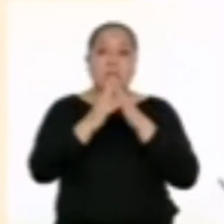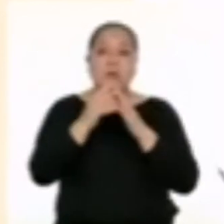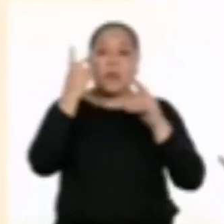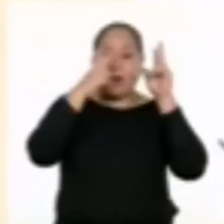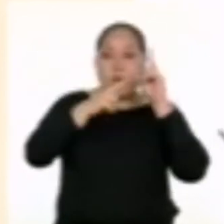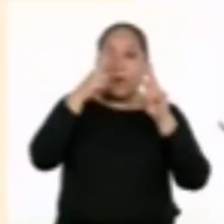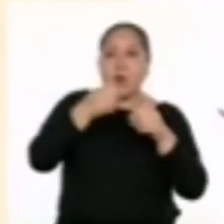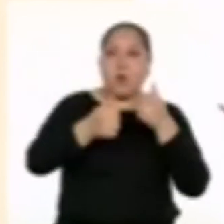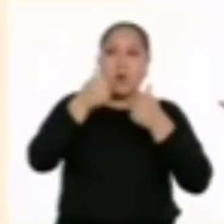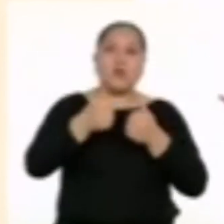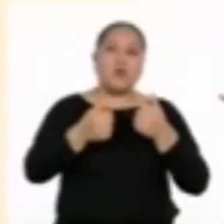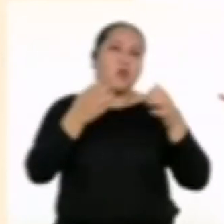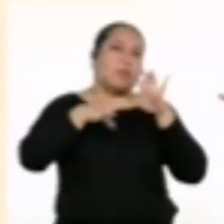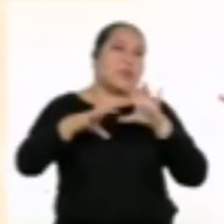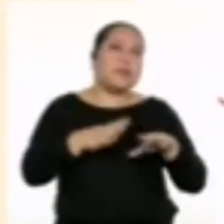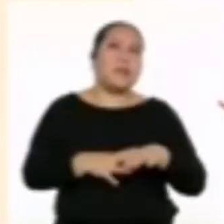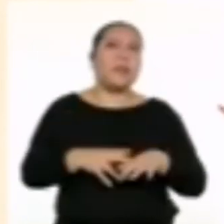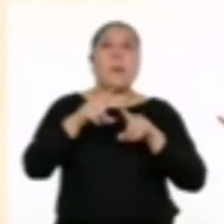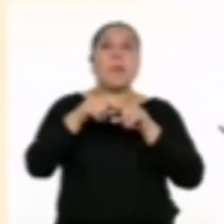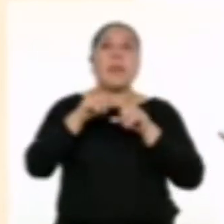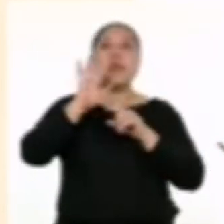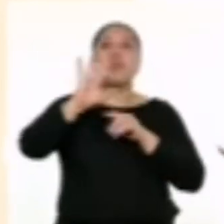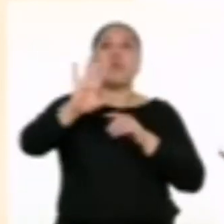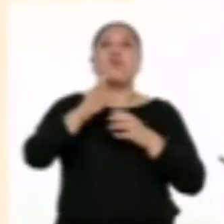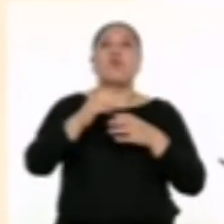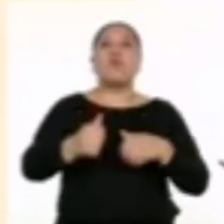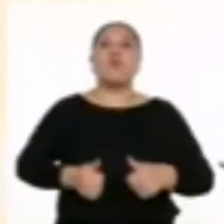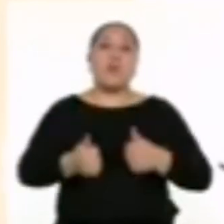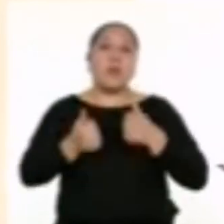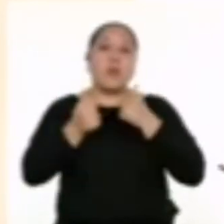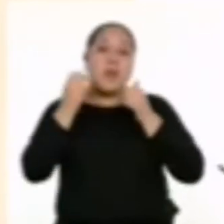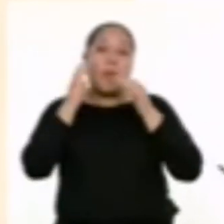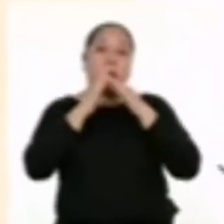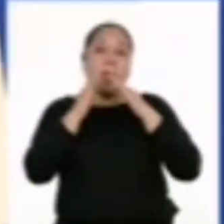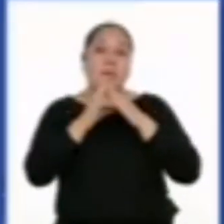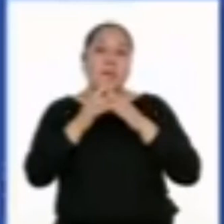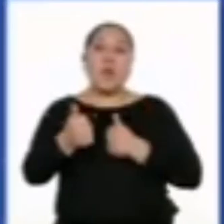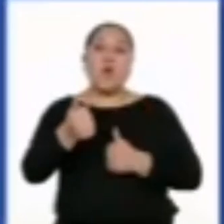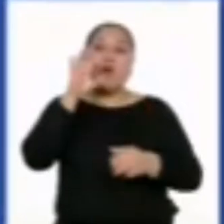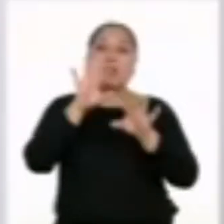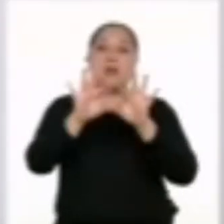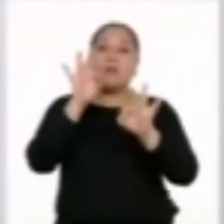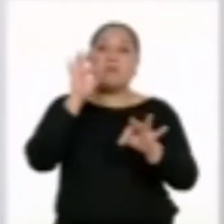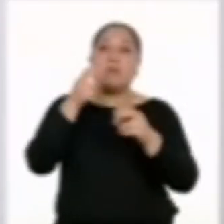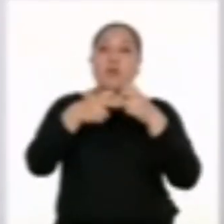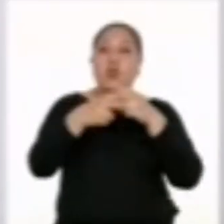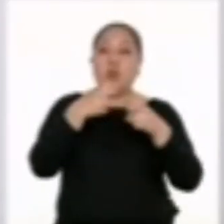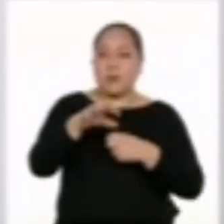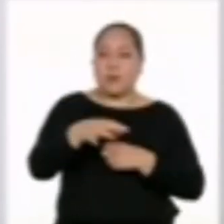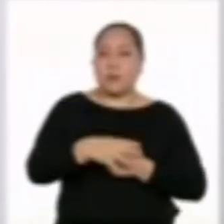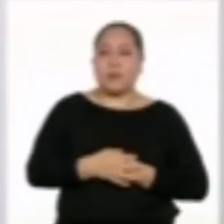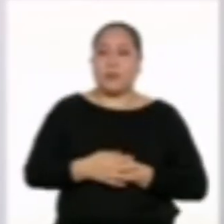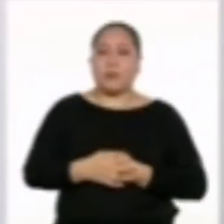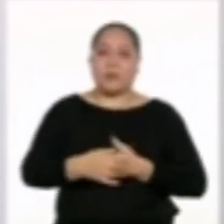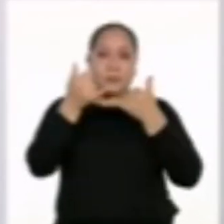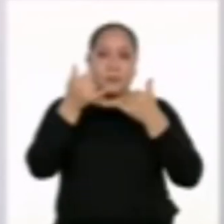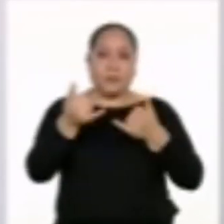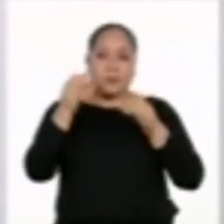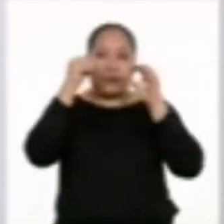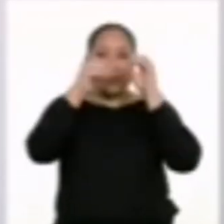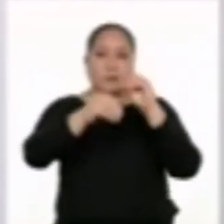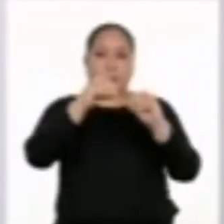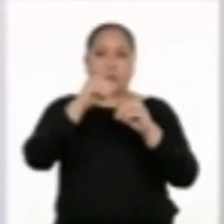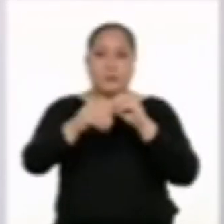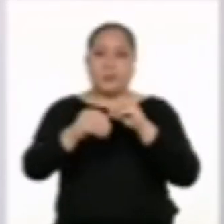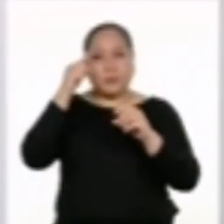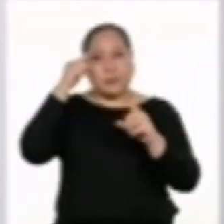las acciones en función a la realidad de su hogar y el problema que detecten. Ahora podemos pasar al